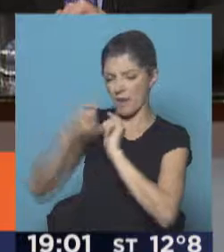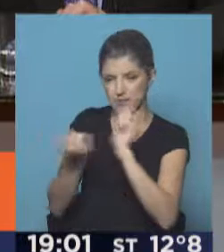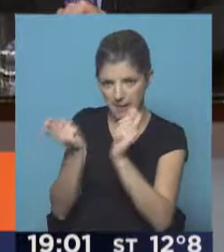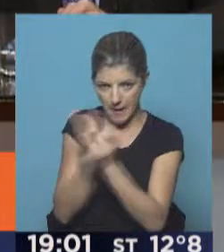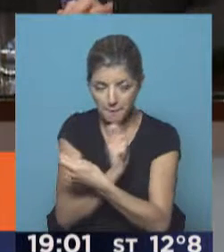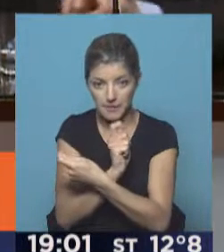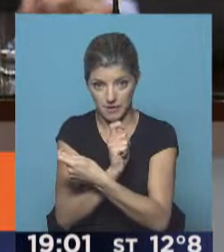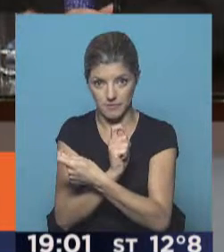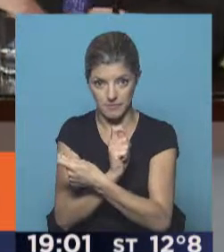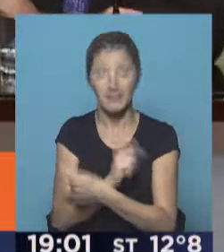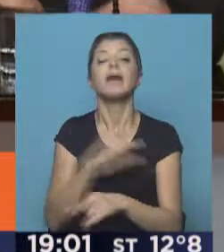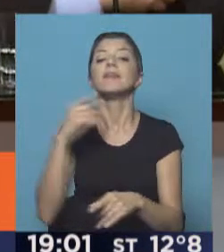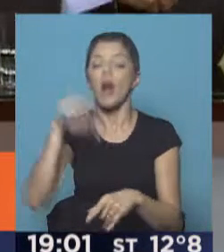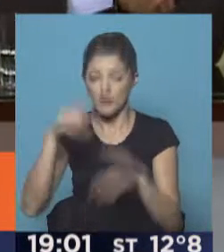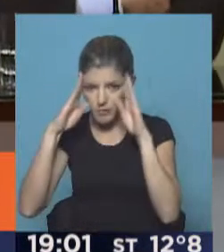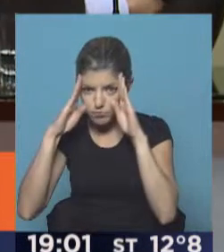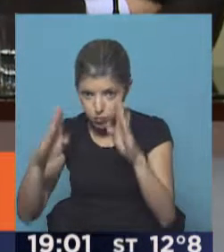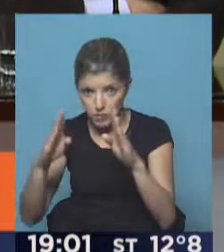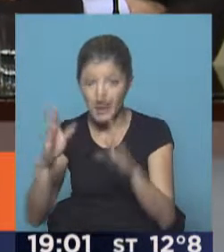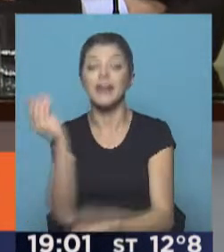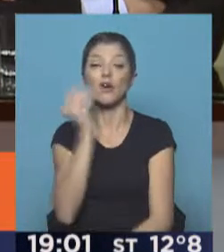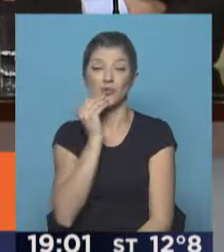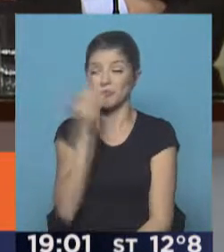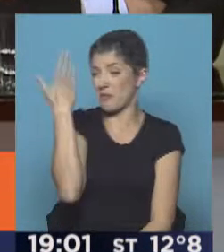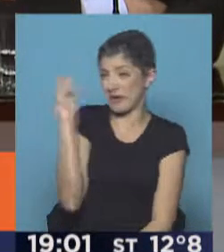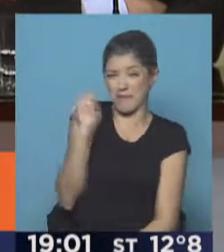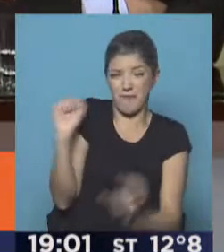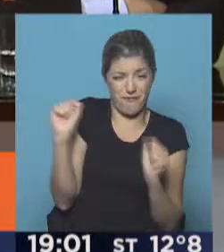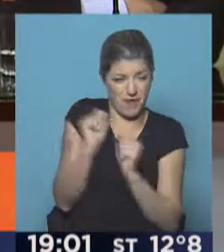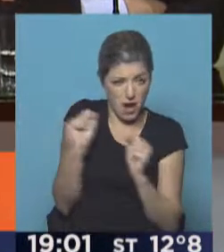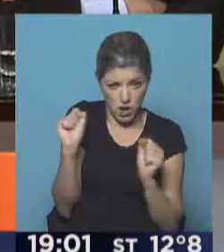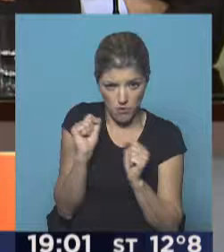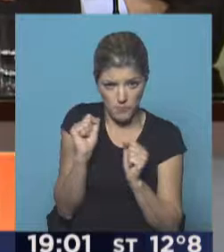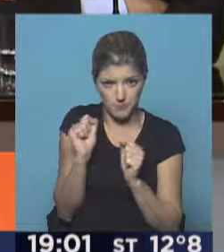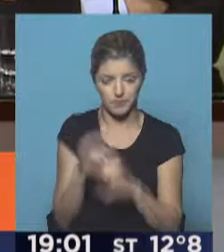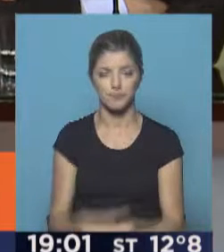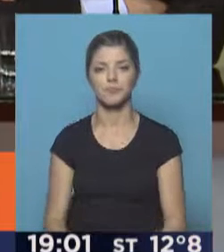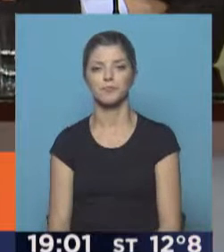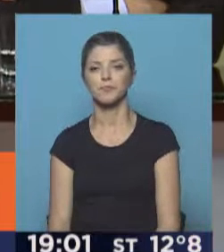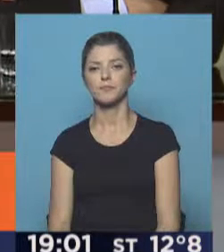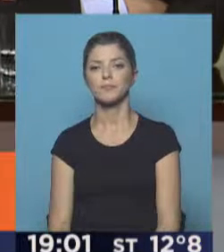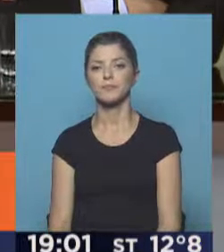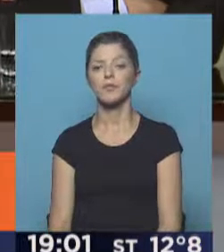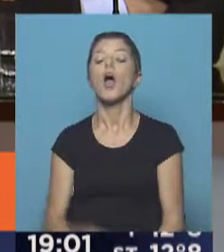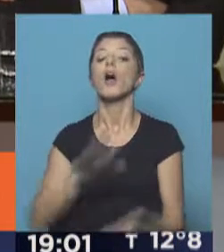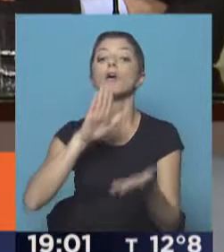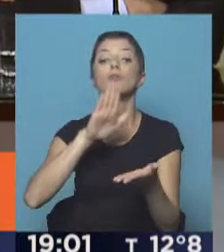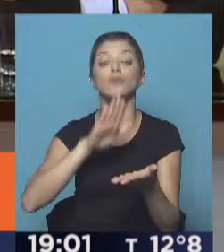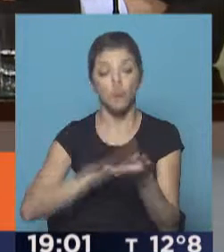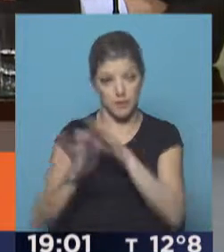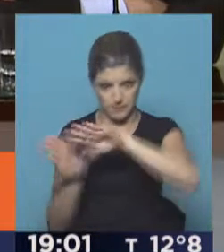este aumento del consumo frente a estos meses tan fríos que se sufrieron. En relación a la audiencia